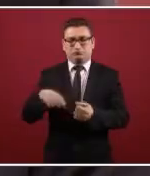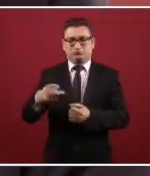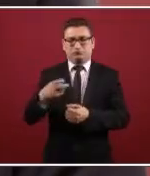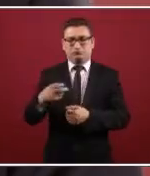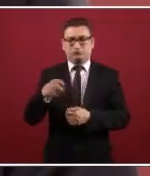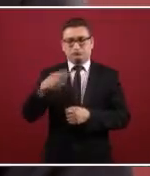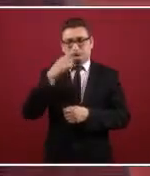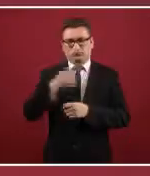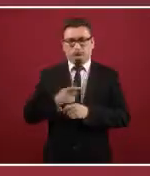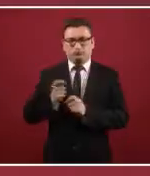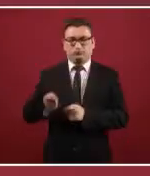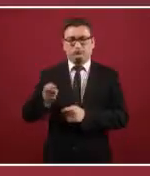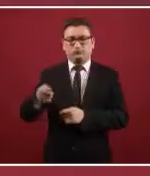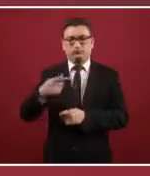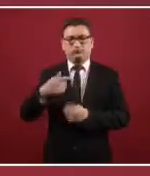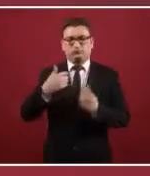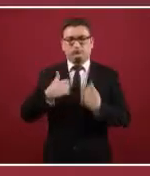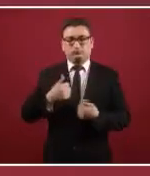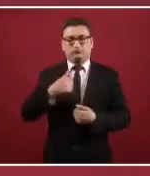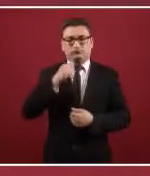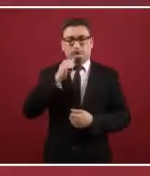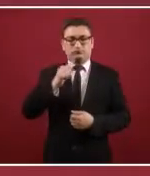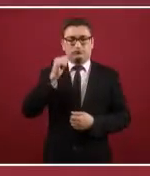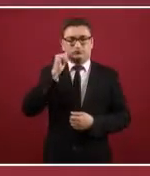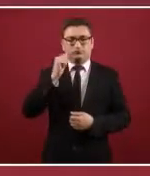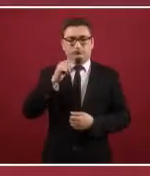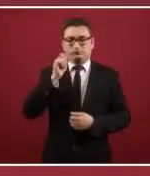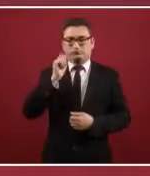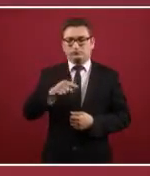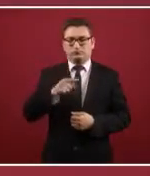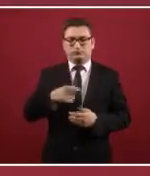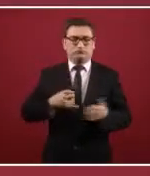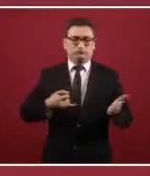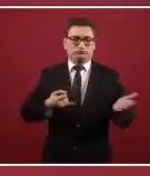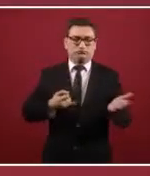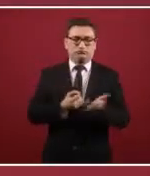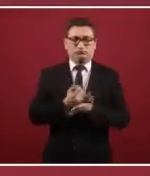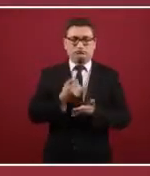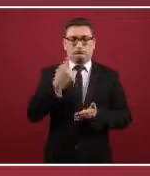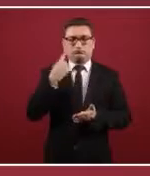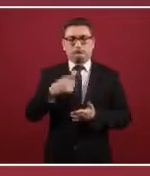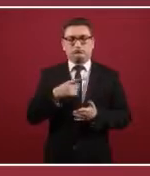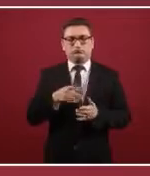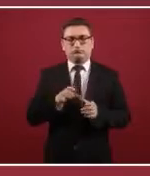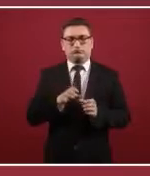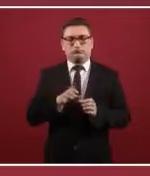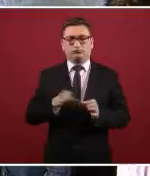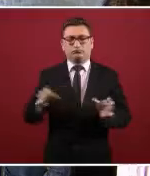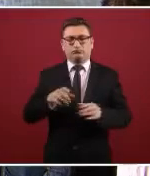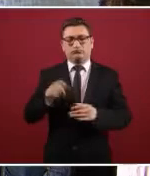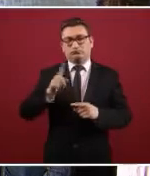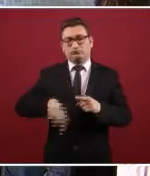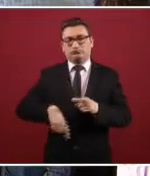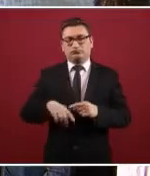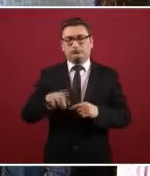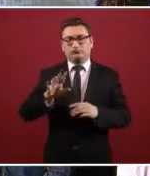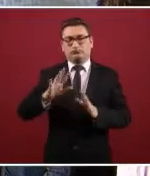organismo es el que ayer toma la decisión de separar a este magistrado